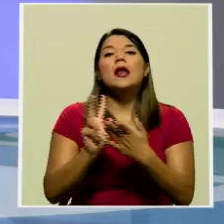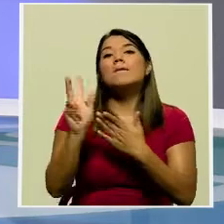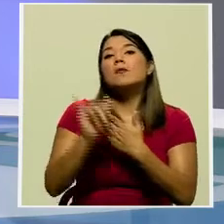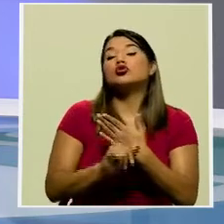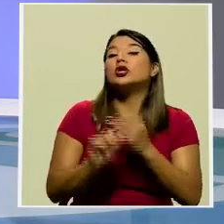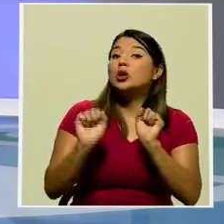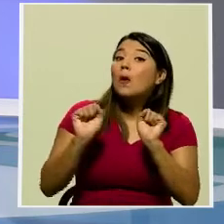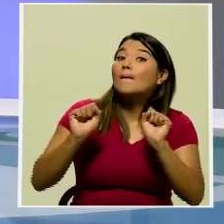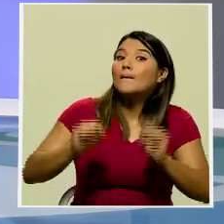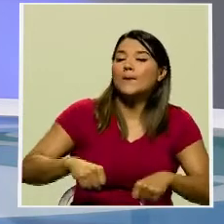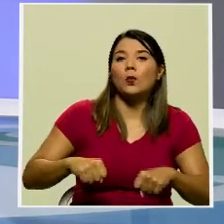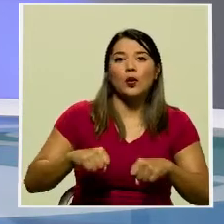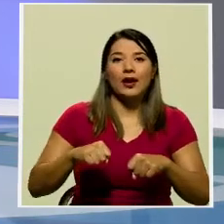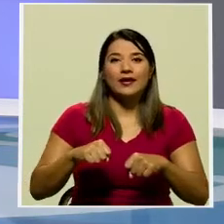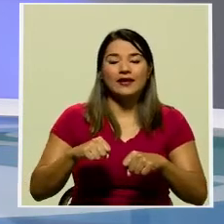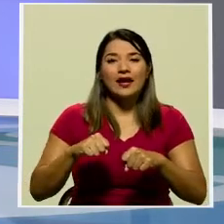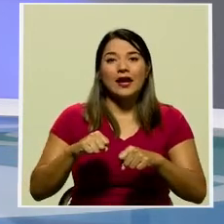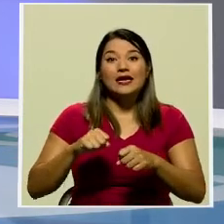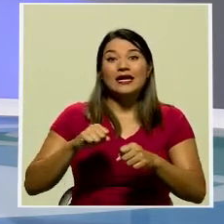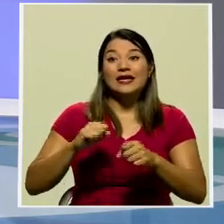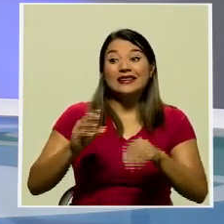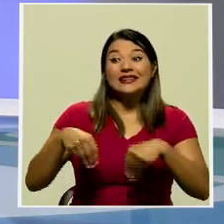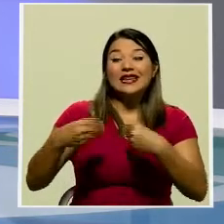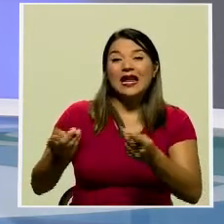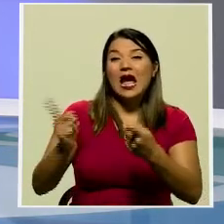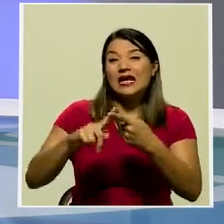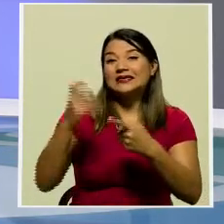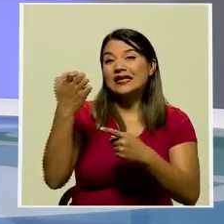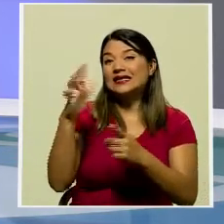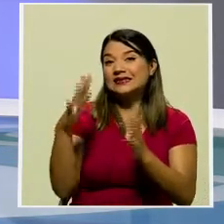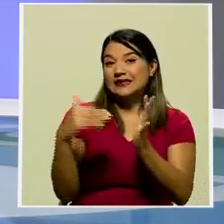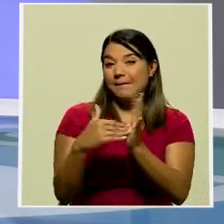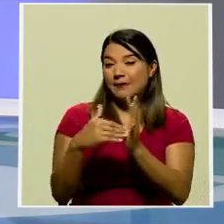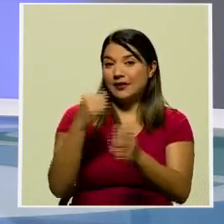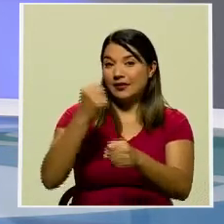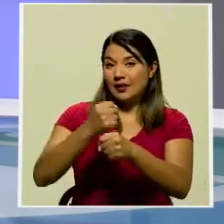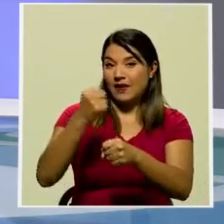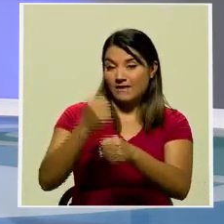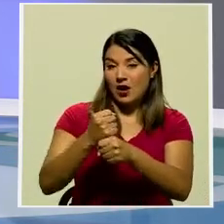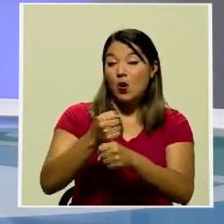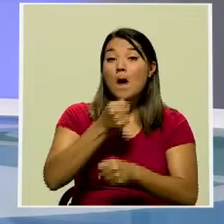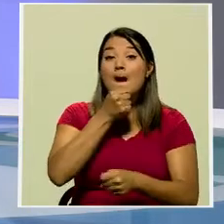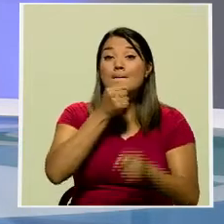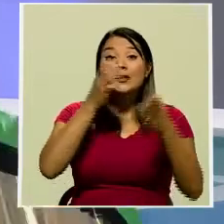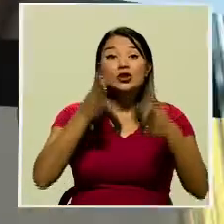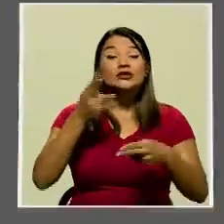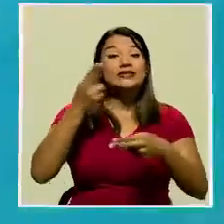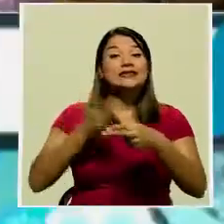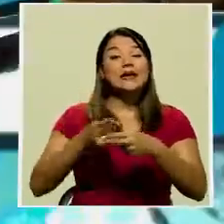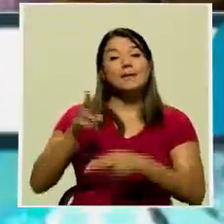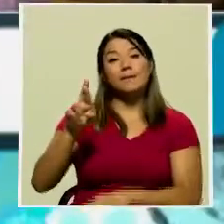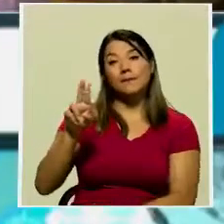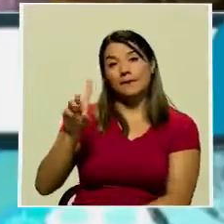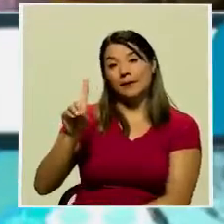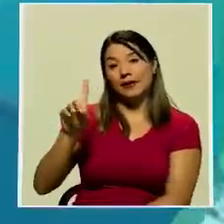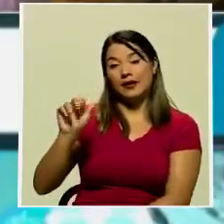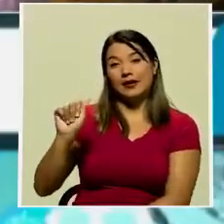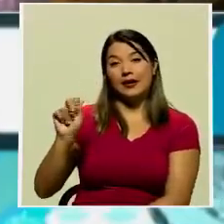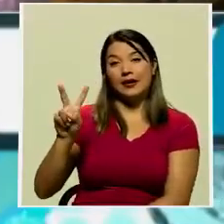podría generar hasta 15.000 empleos. El periodista David Roversi está en